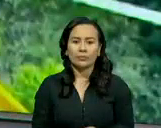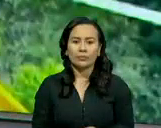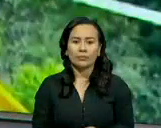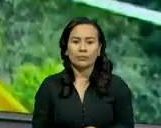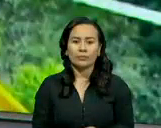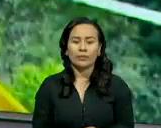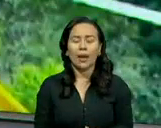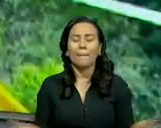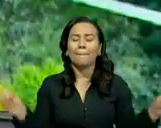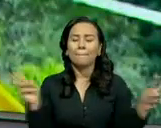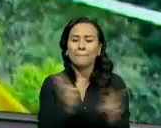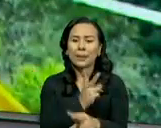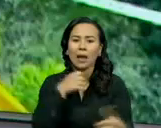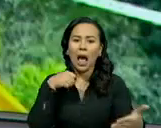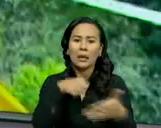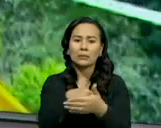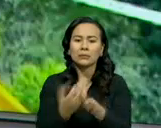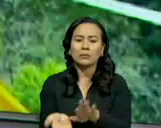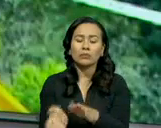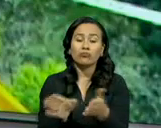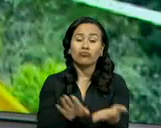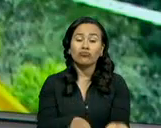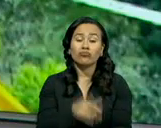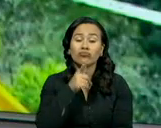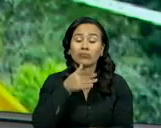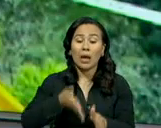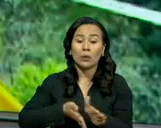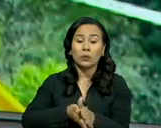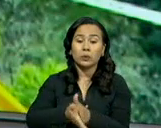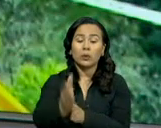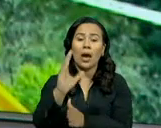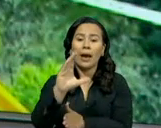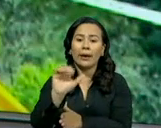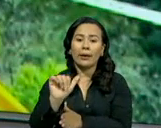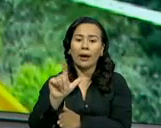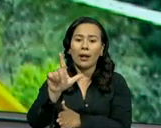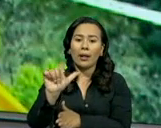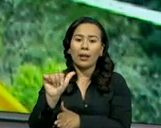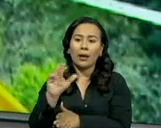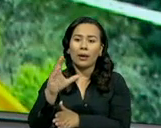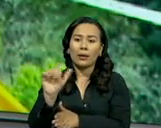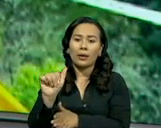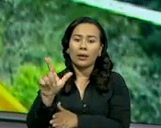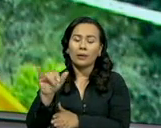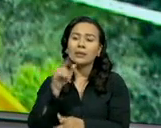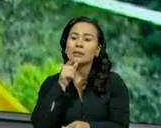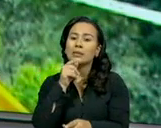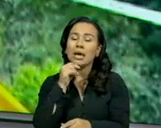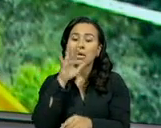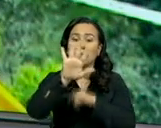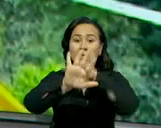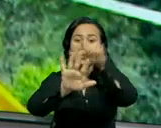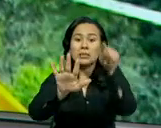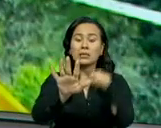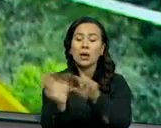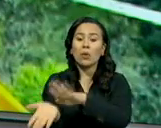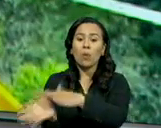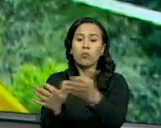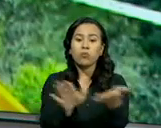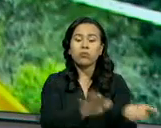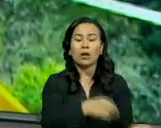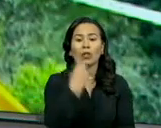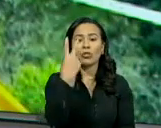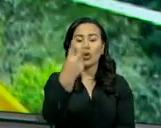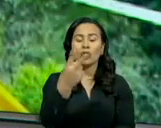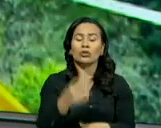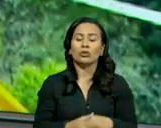Un trágico accidente de tránsito en la vía Calacalí-Nanegalito dejó 5 muertos y 2 heridos. Los ocupantes viajaban a